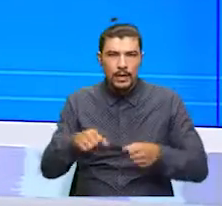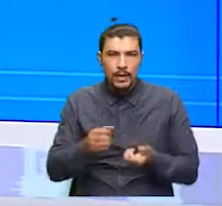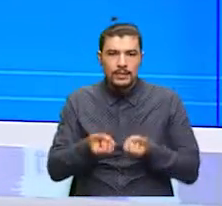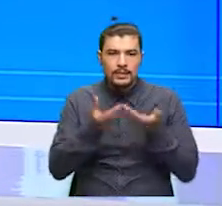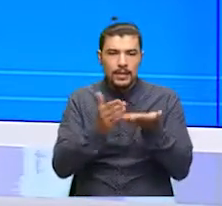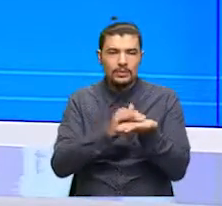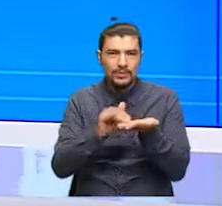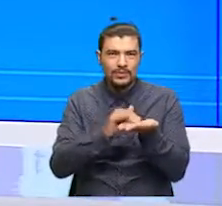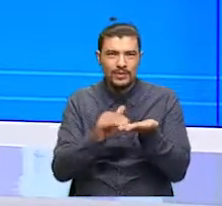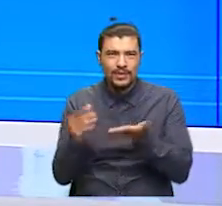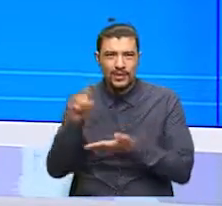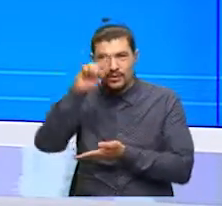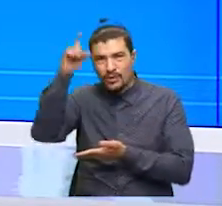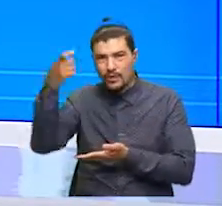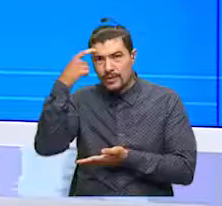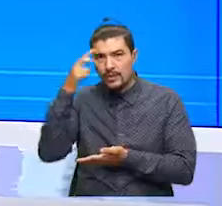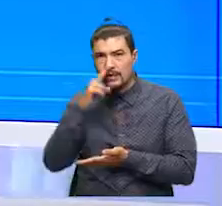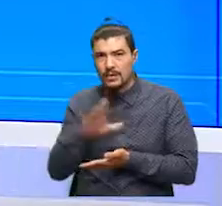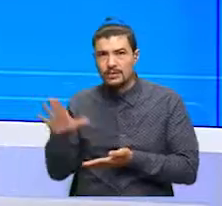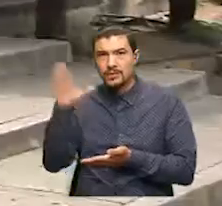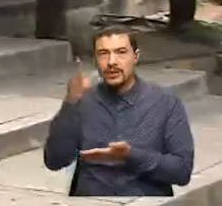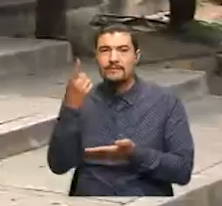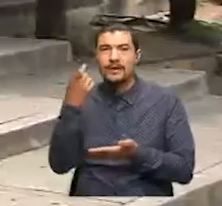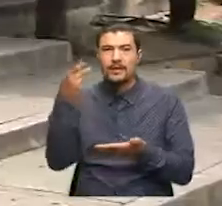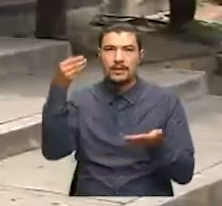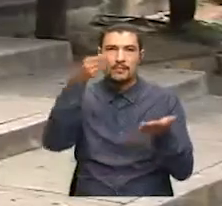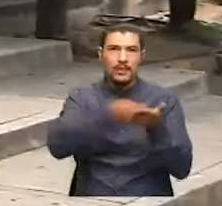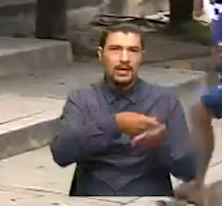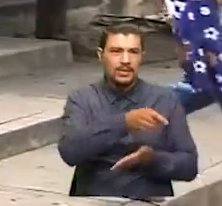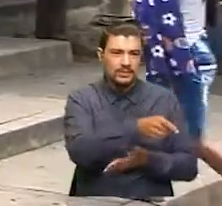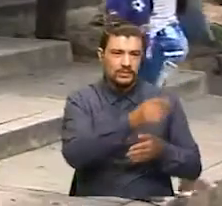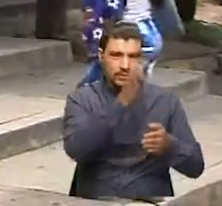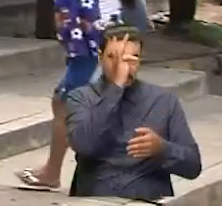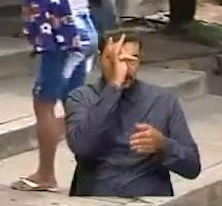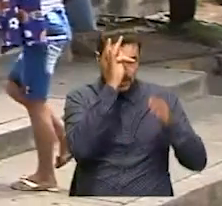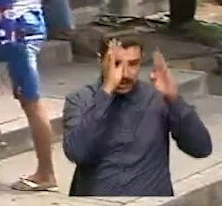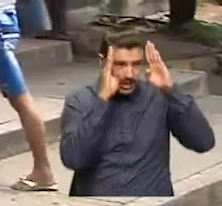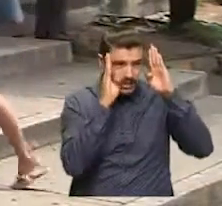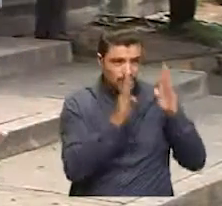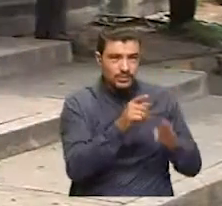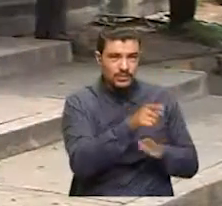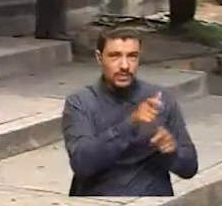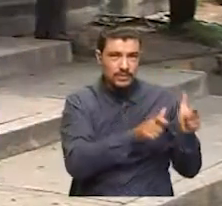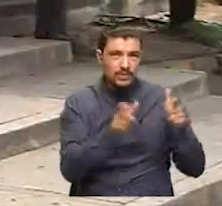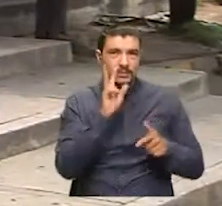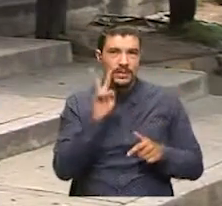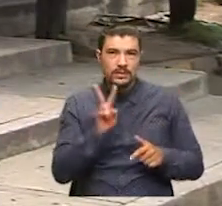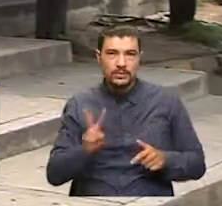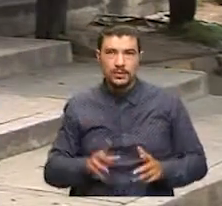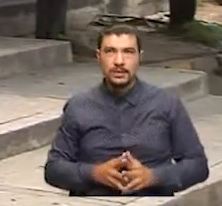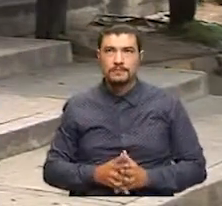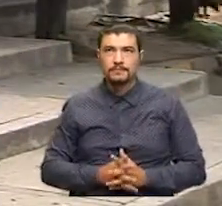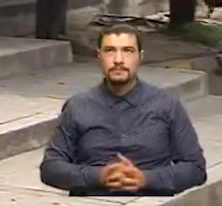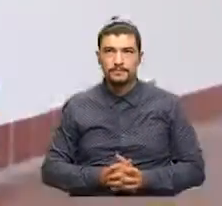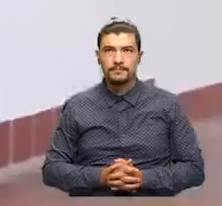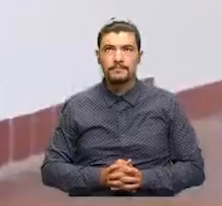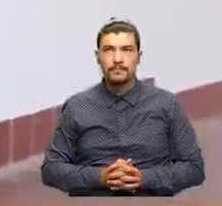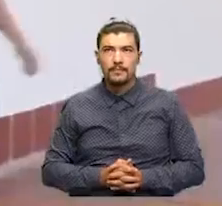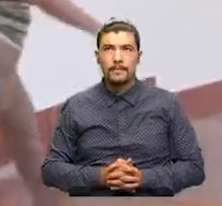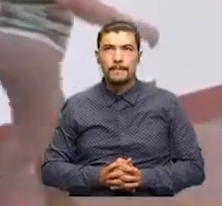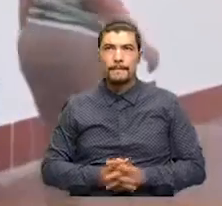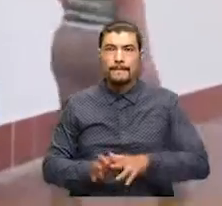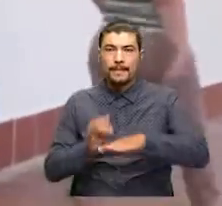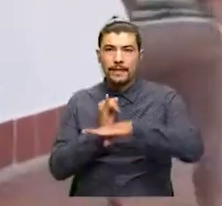el gobierno nacional por la atención de venezolanos la deuda que el ministerio de salud tiene por atención a inmigrantes con el